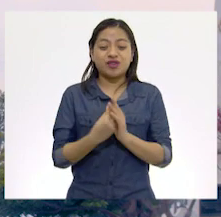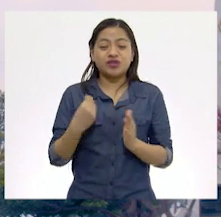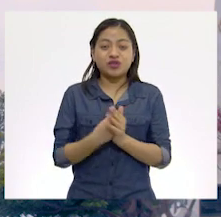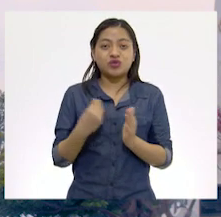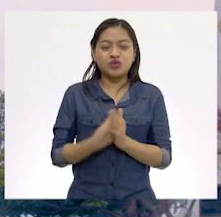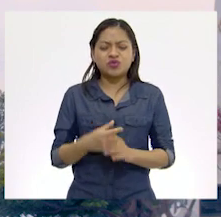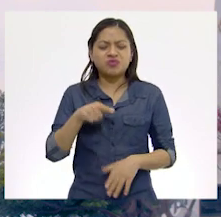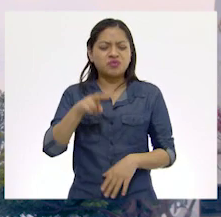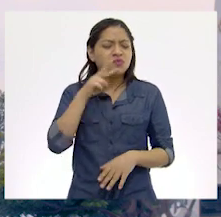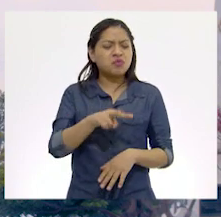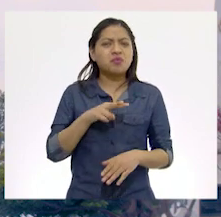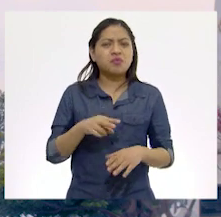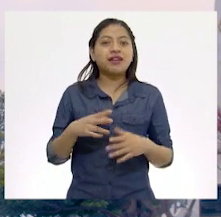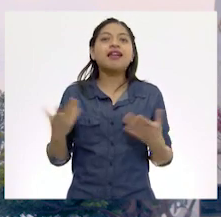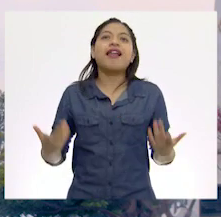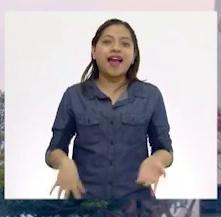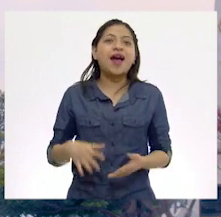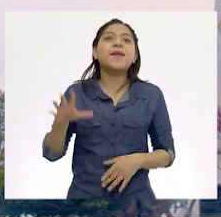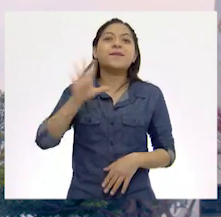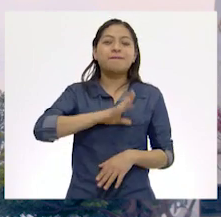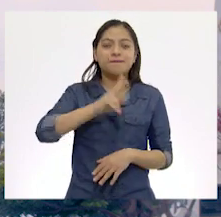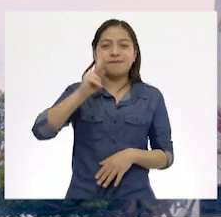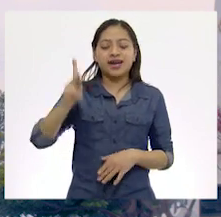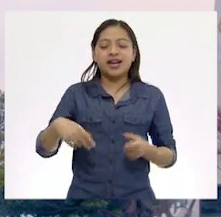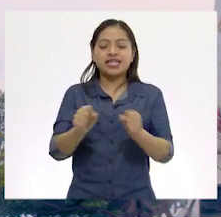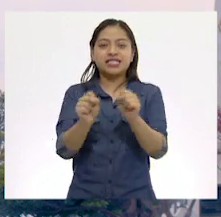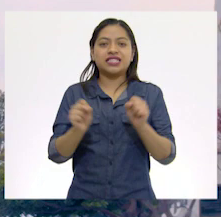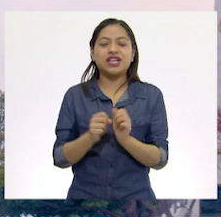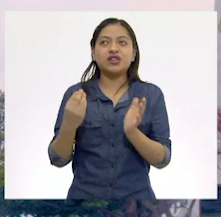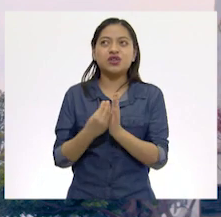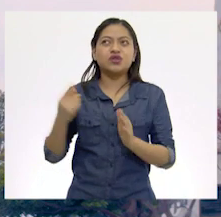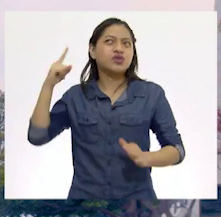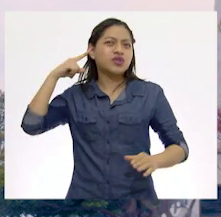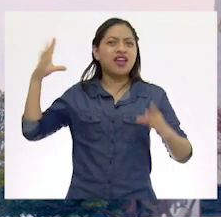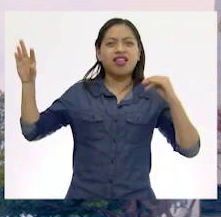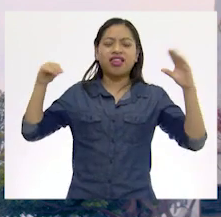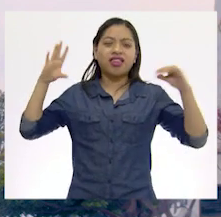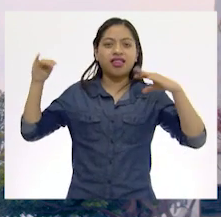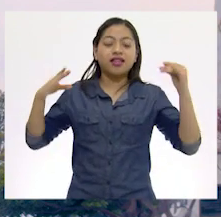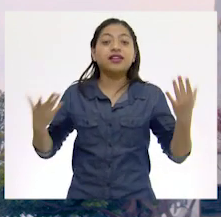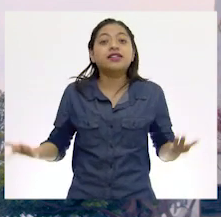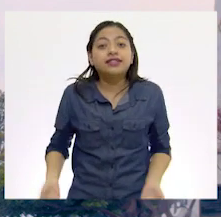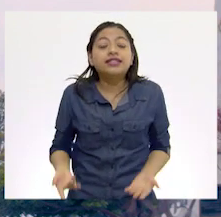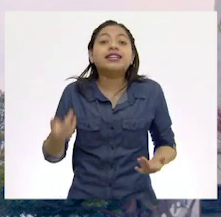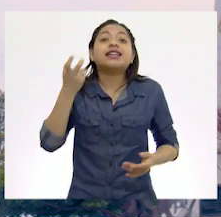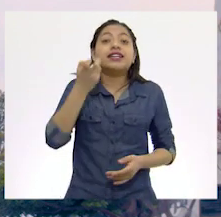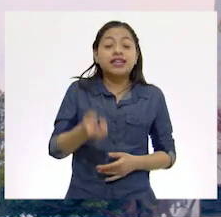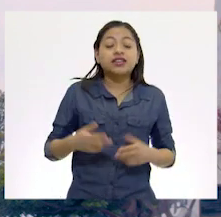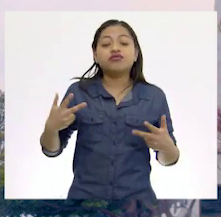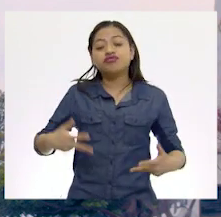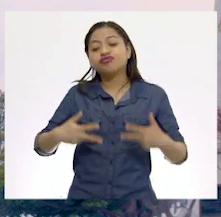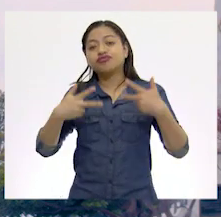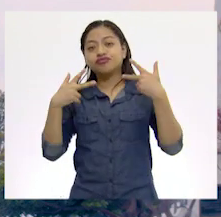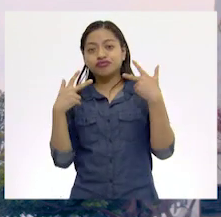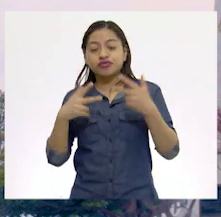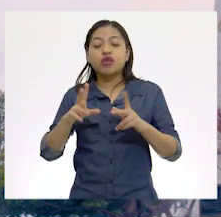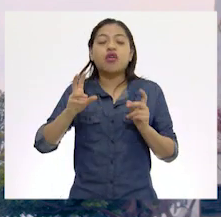el sentimiento de como estar en clase, ¿no? De que se empiezan a discutir y así. Pues eso de estar todo virtual y